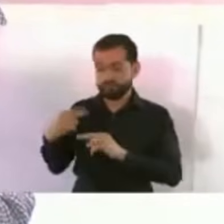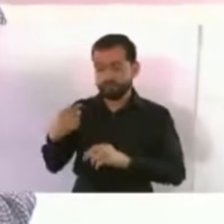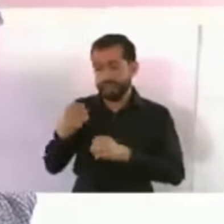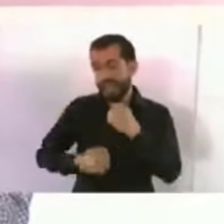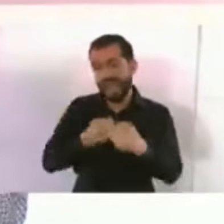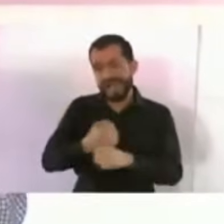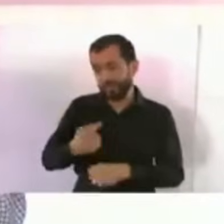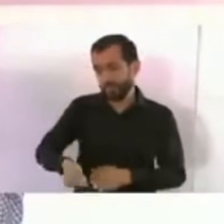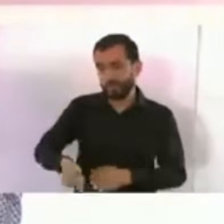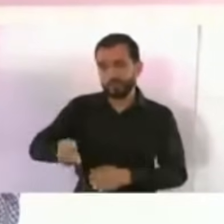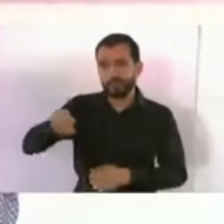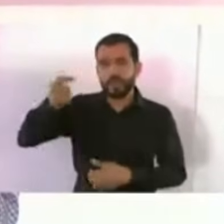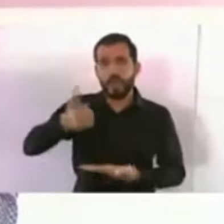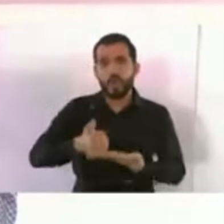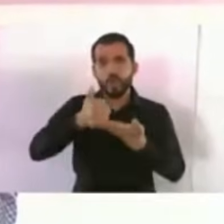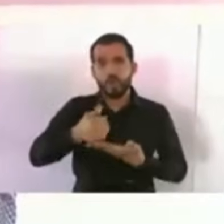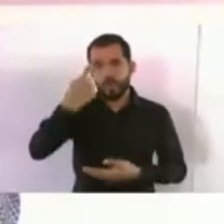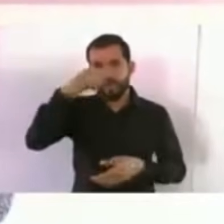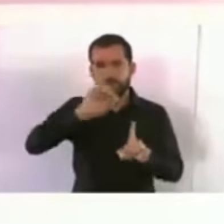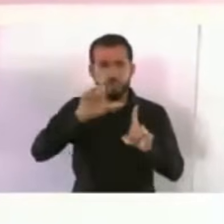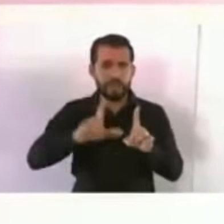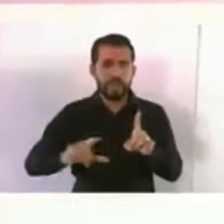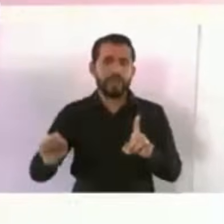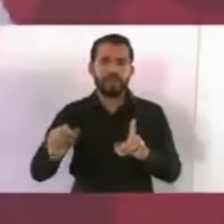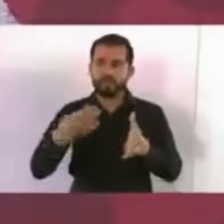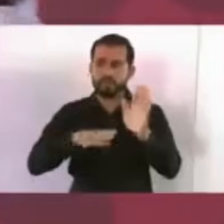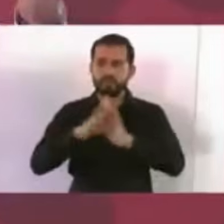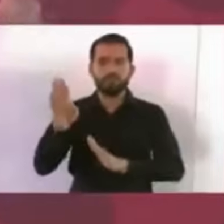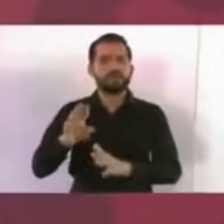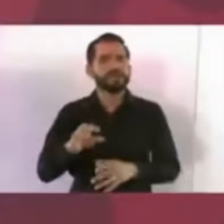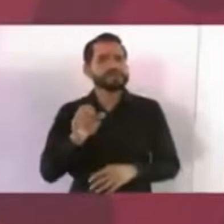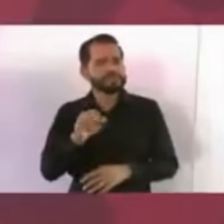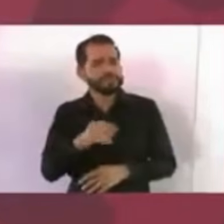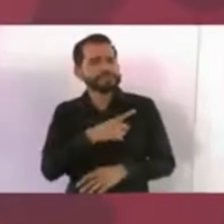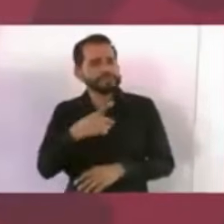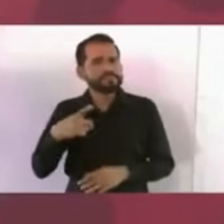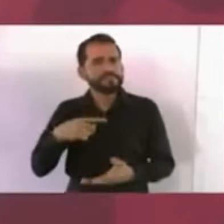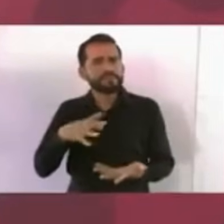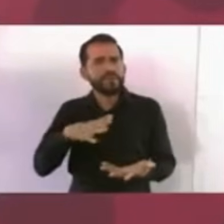ayudó al desarrollo del país y merece vivir con un poco